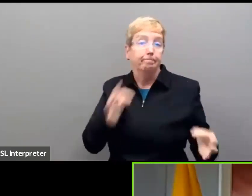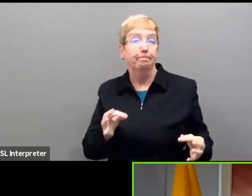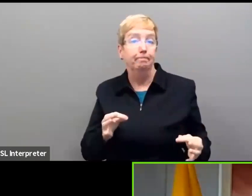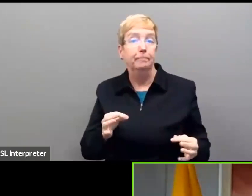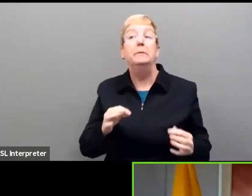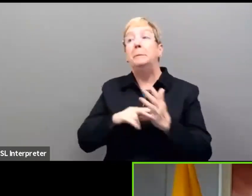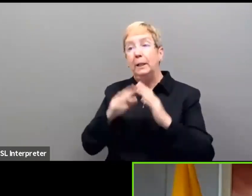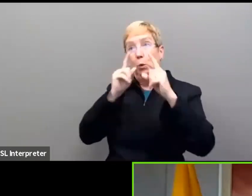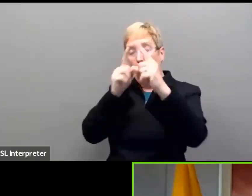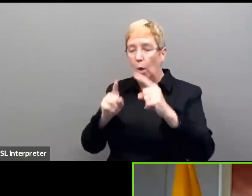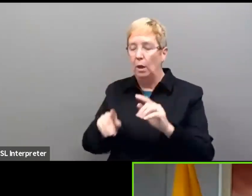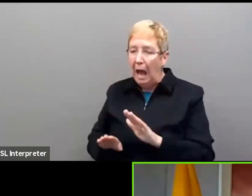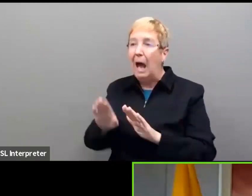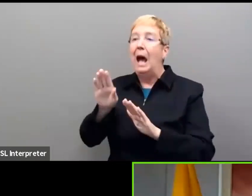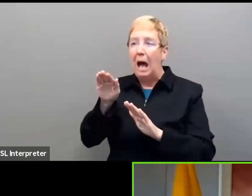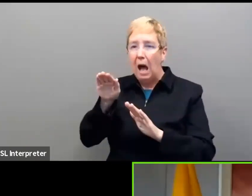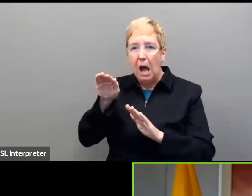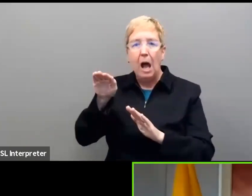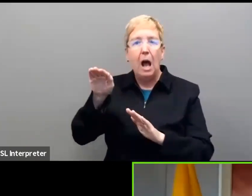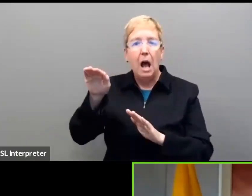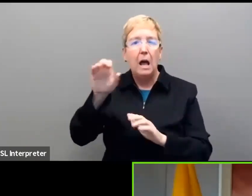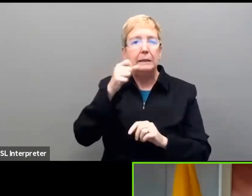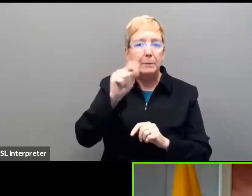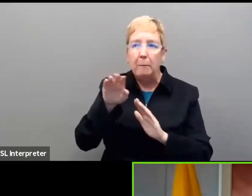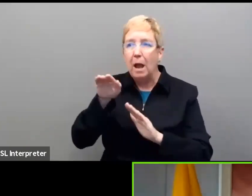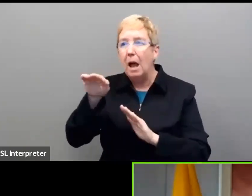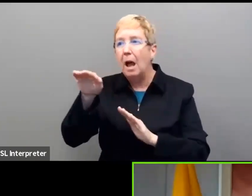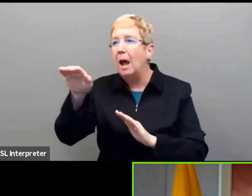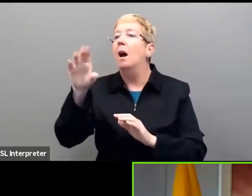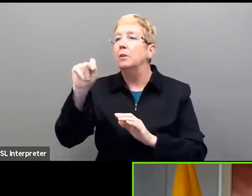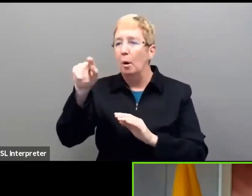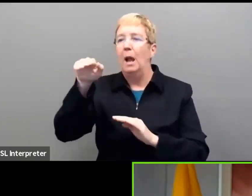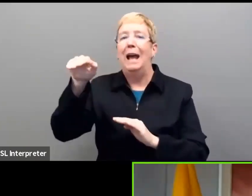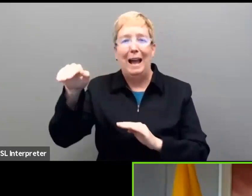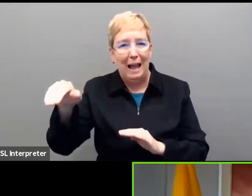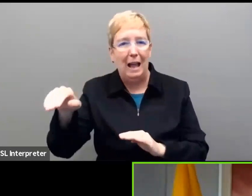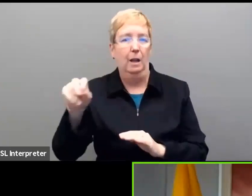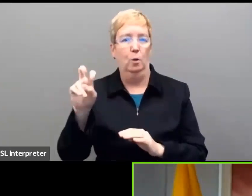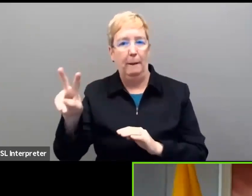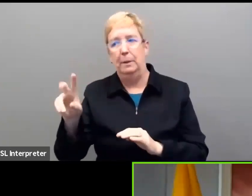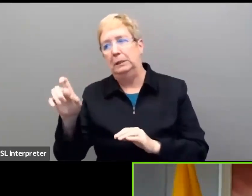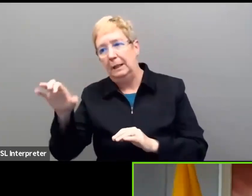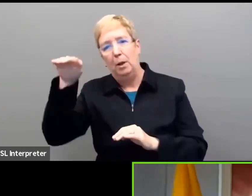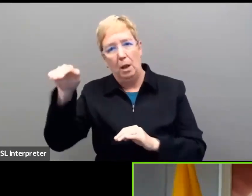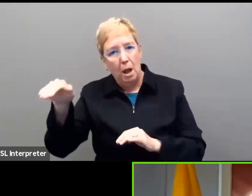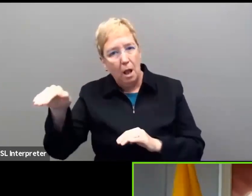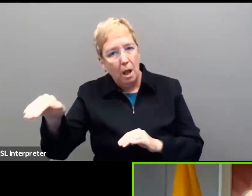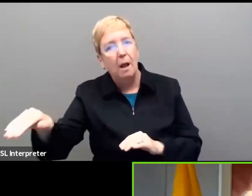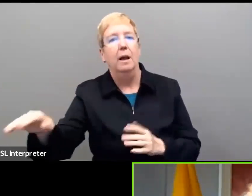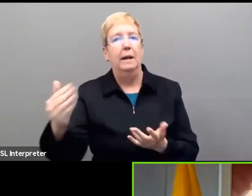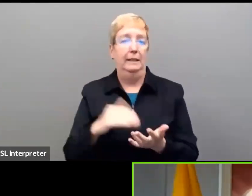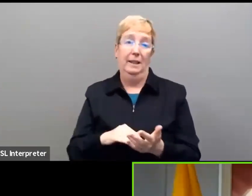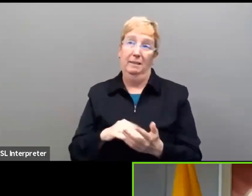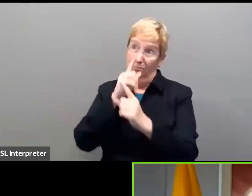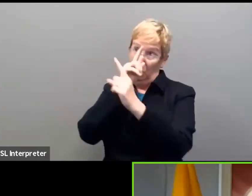3? Bueno, lo que sabemos es que los casos van a seguir aumentando y que se va a agravar la situación.